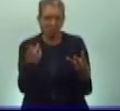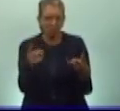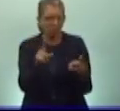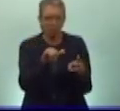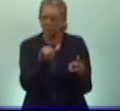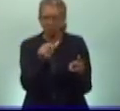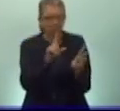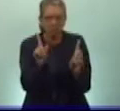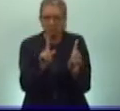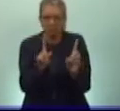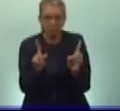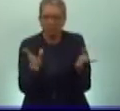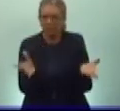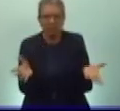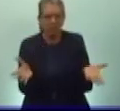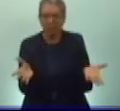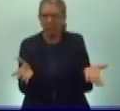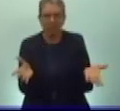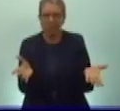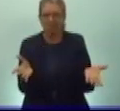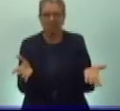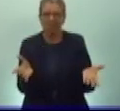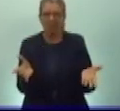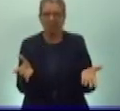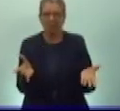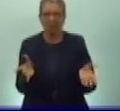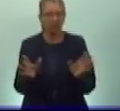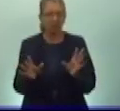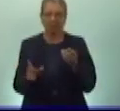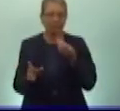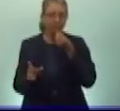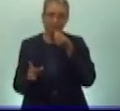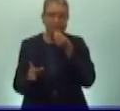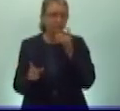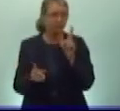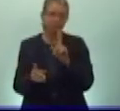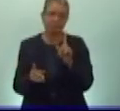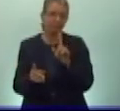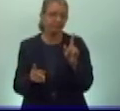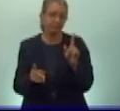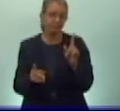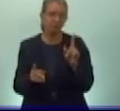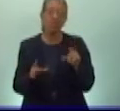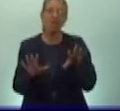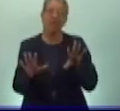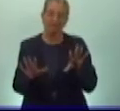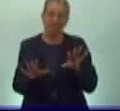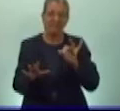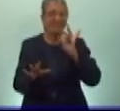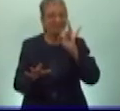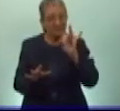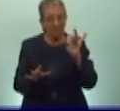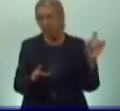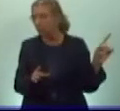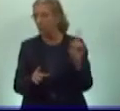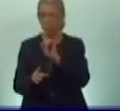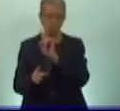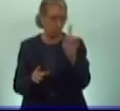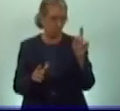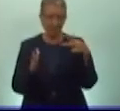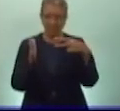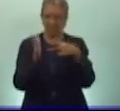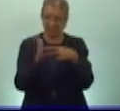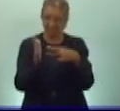plátanos. ¿Pudimos repartirlos por igual? Por supuesto que no. En este caso, decimos que 7 no